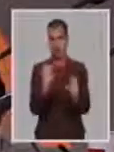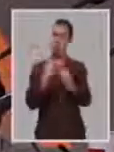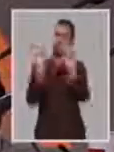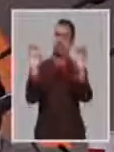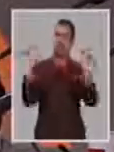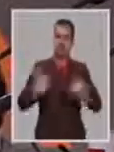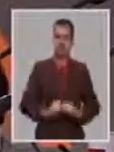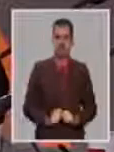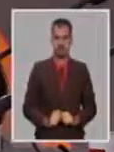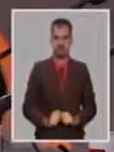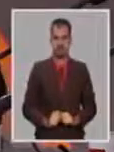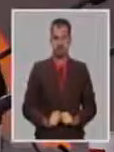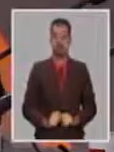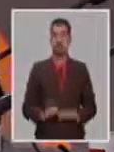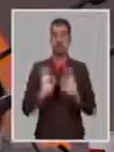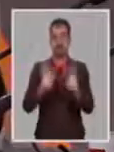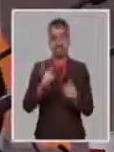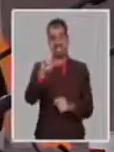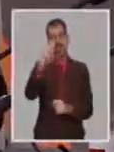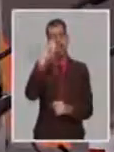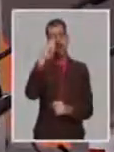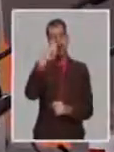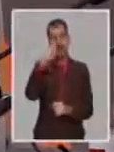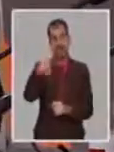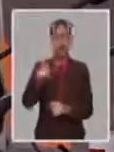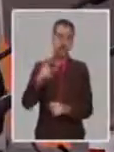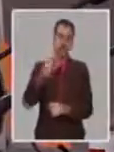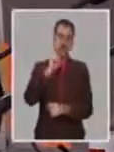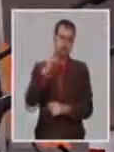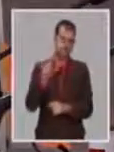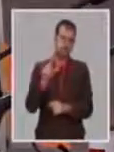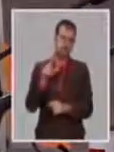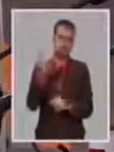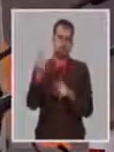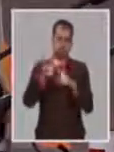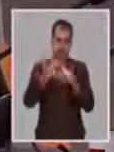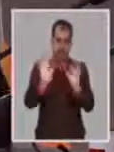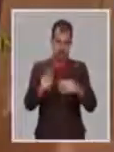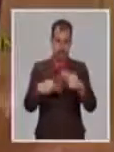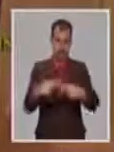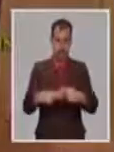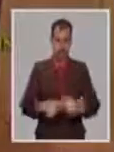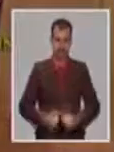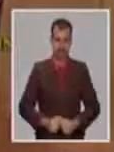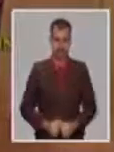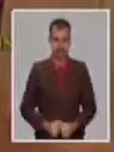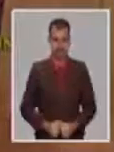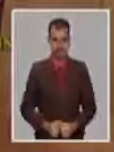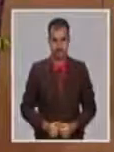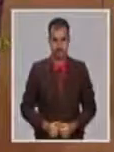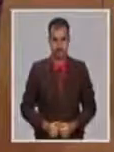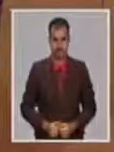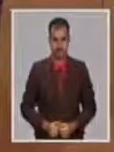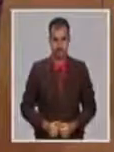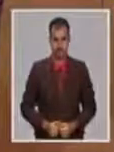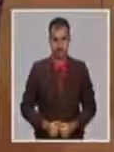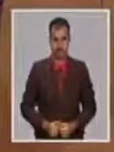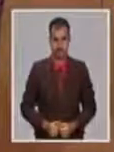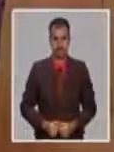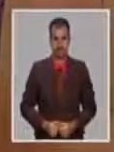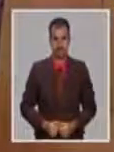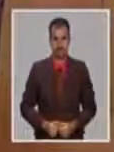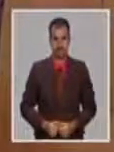y así lo hacía en estos días también CNN, la cadena norteamericana de televisión. Just to be clear, yes. Candace